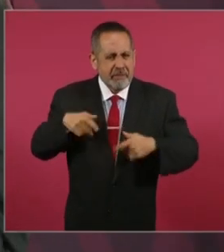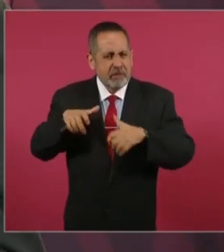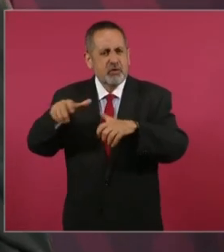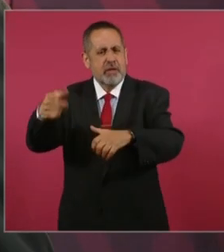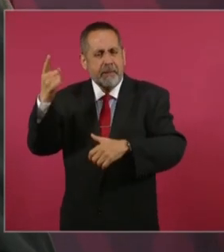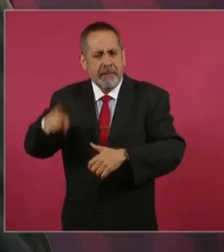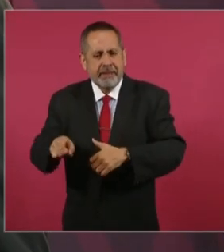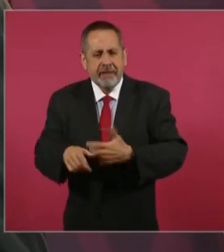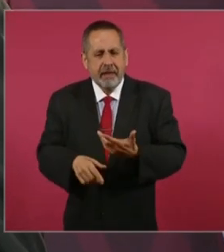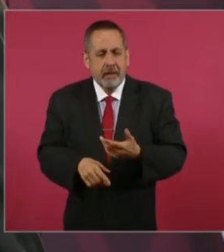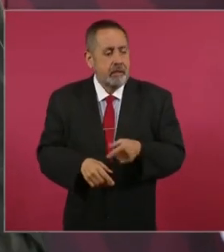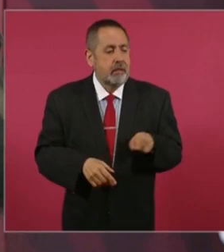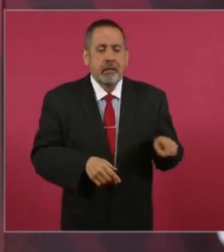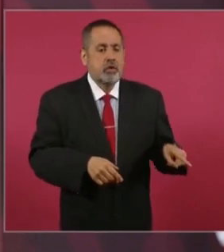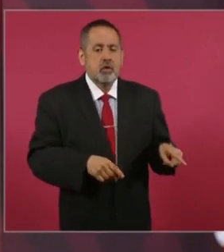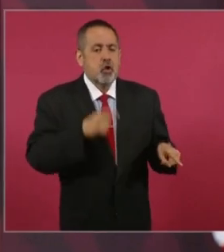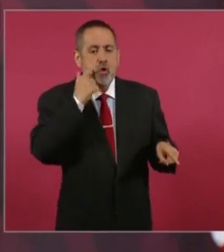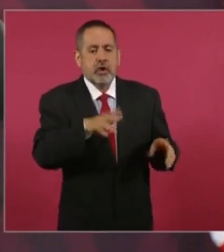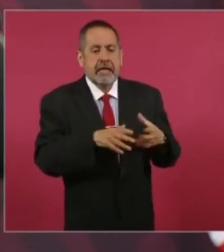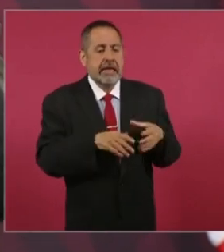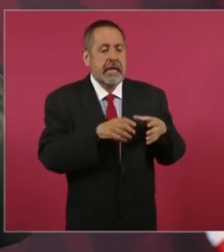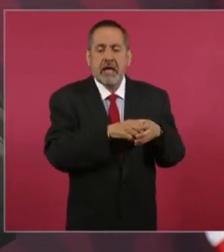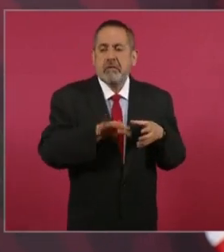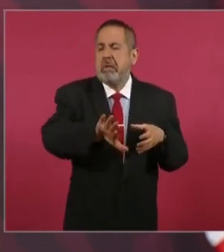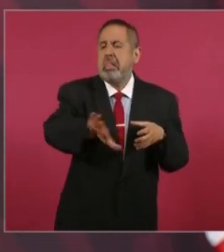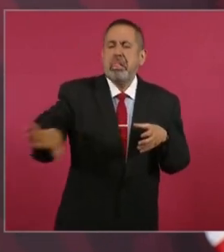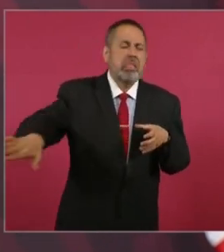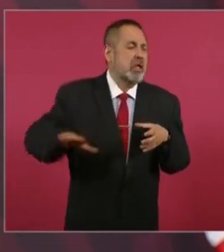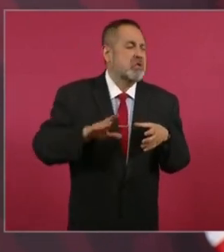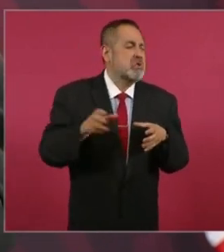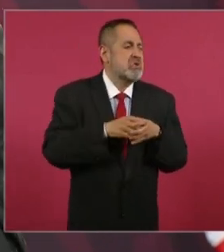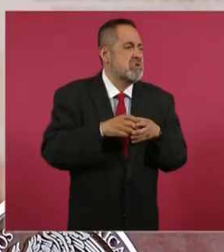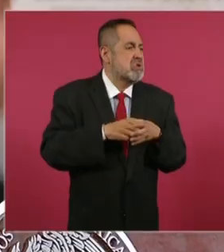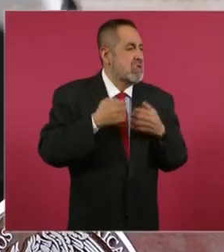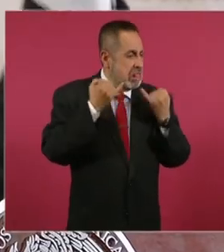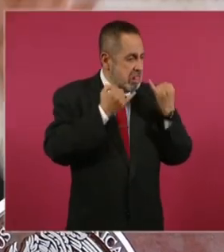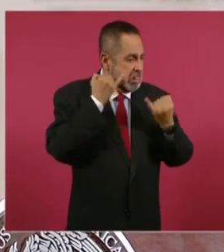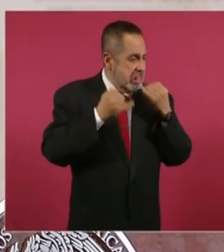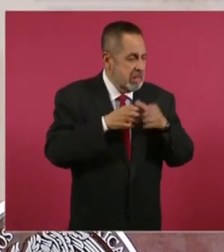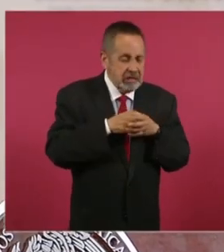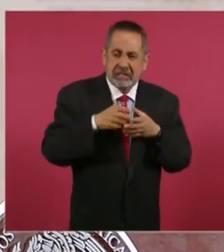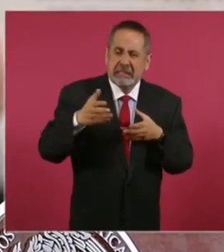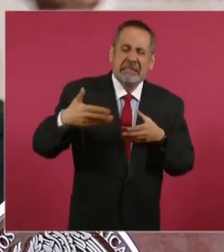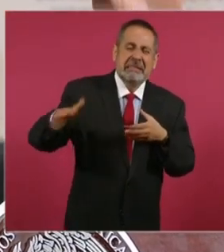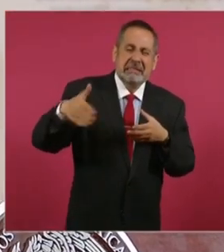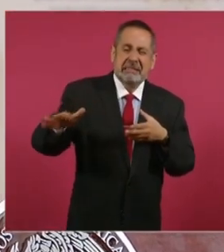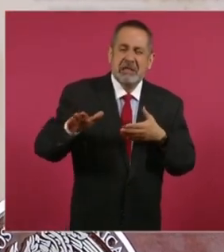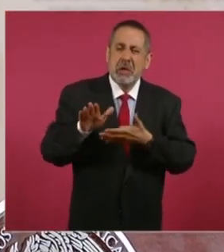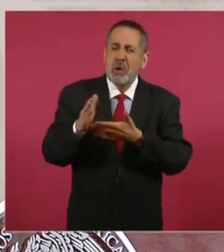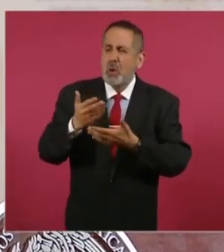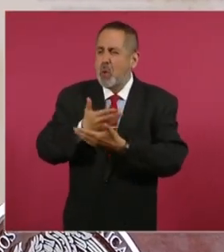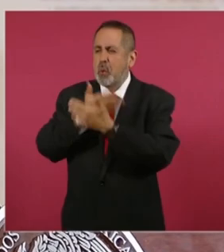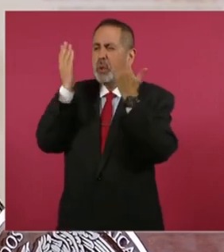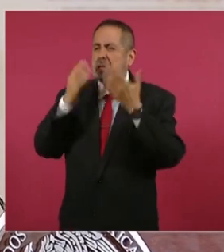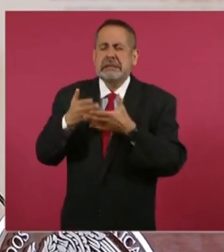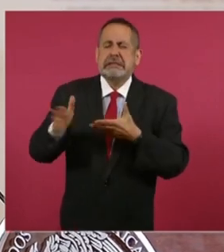pero para ellos el pueblo no está en la ecuación no existe